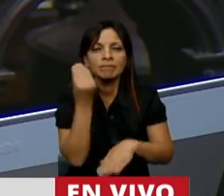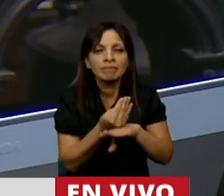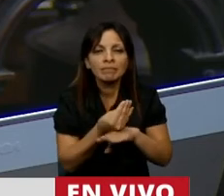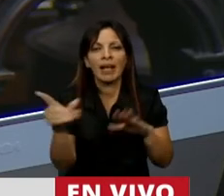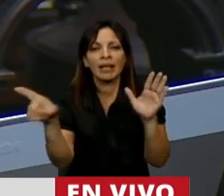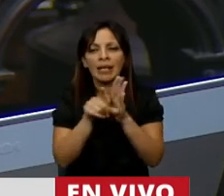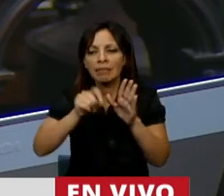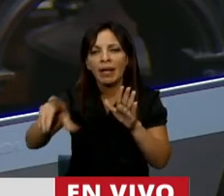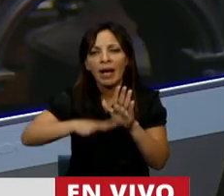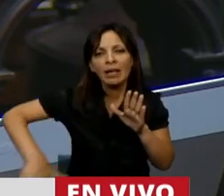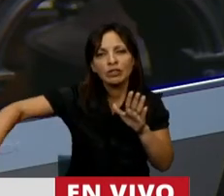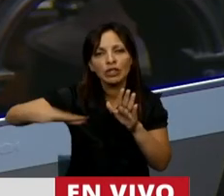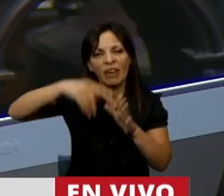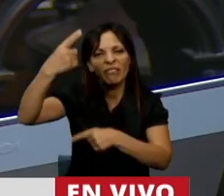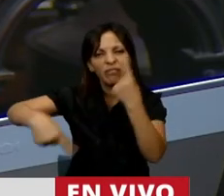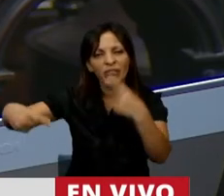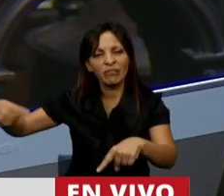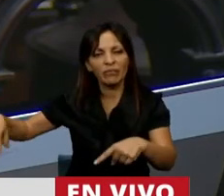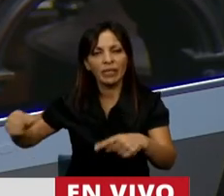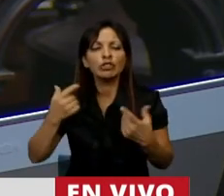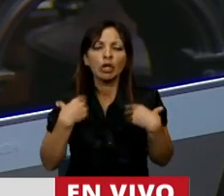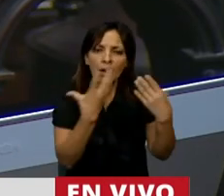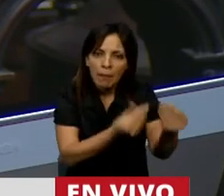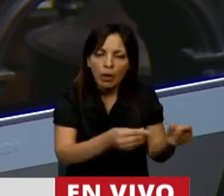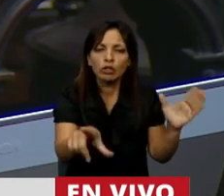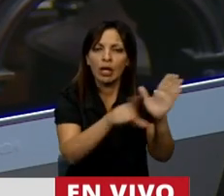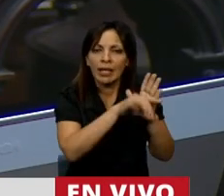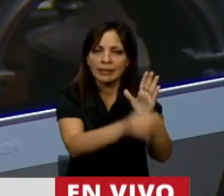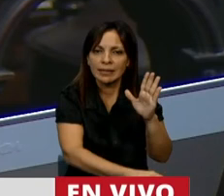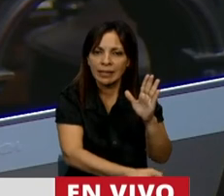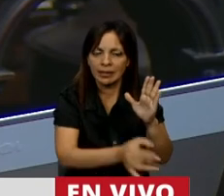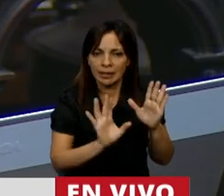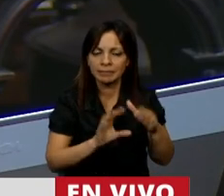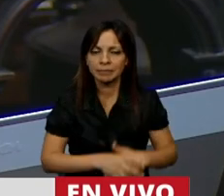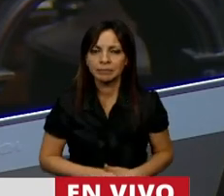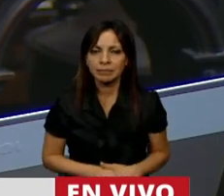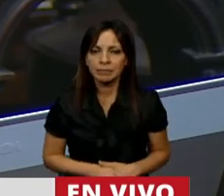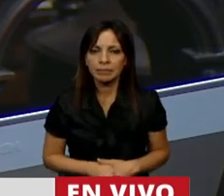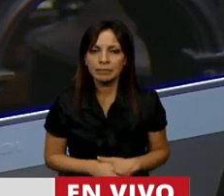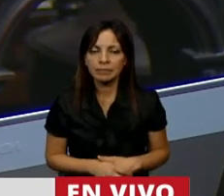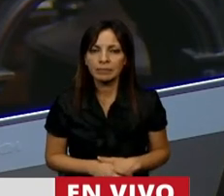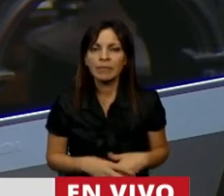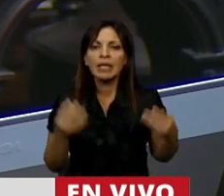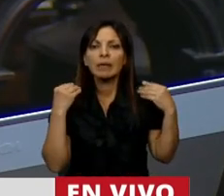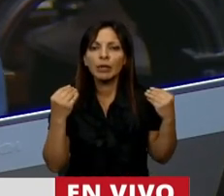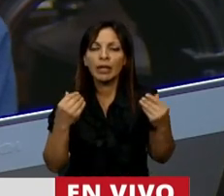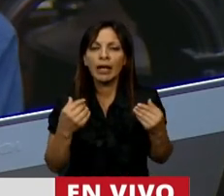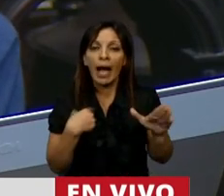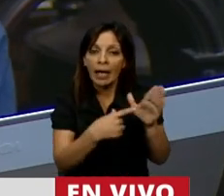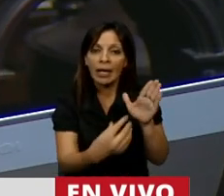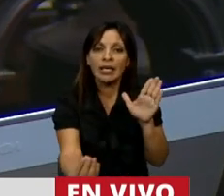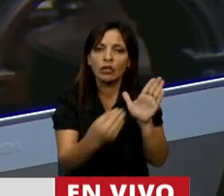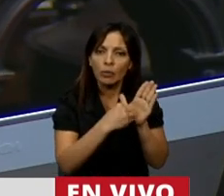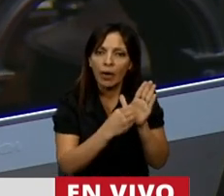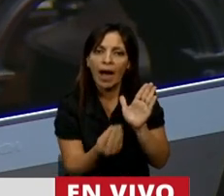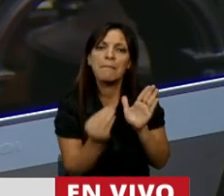legislar para una sociedad plural. Y voy a acompañar a este proyecto de ley, señor presidente, porque incorpora un